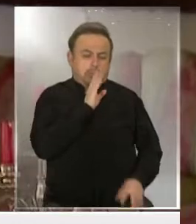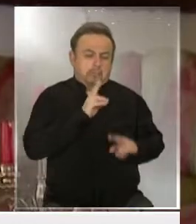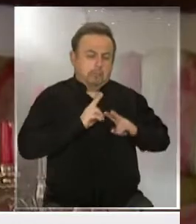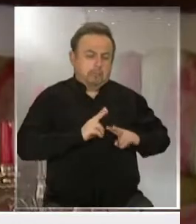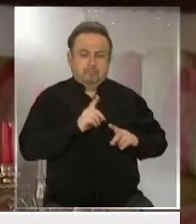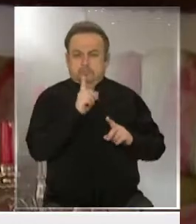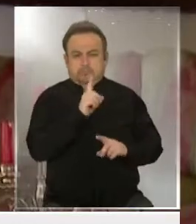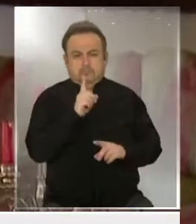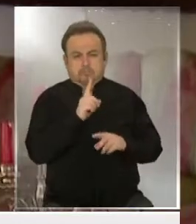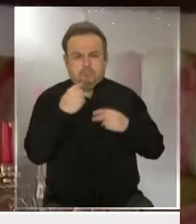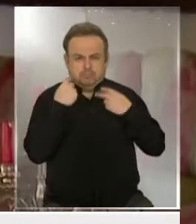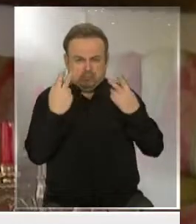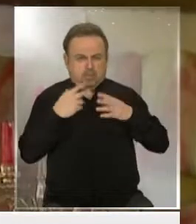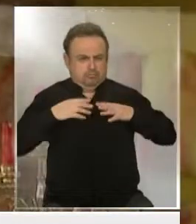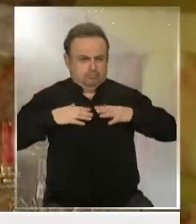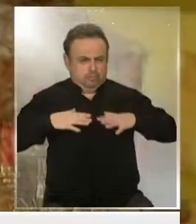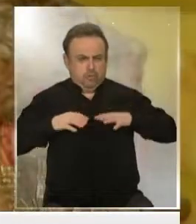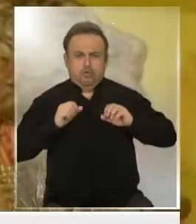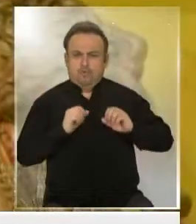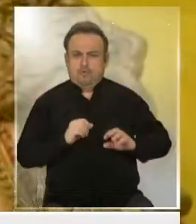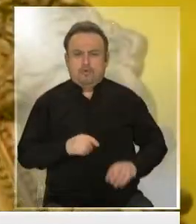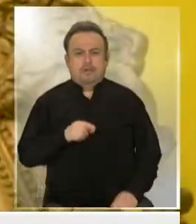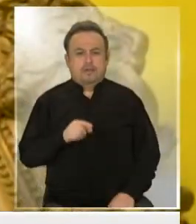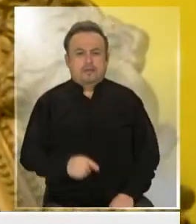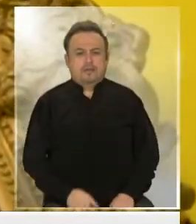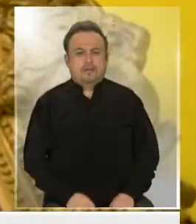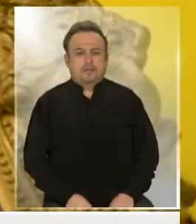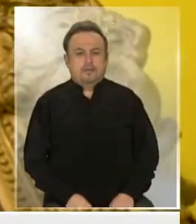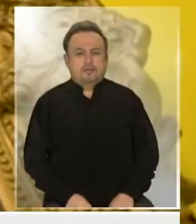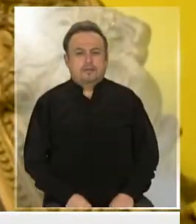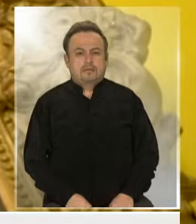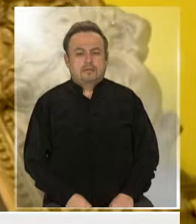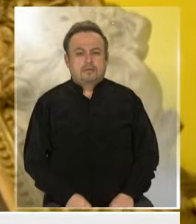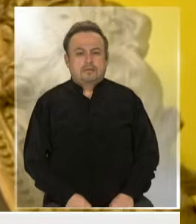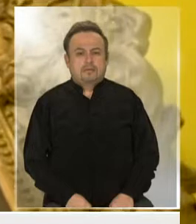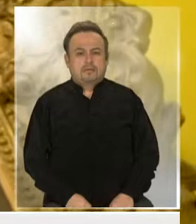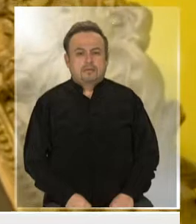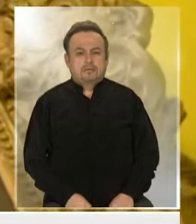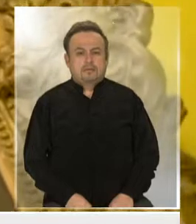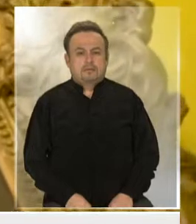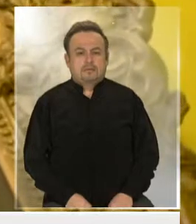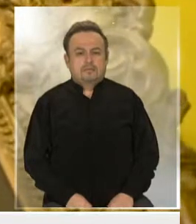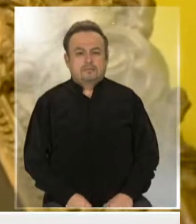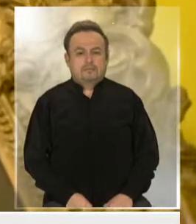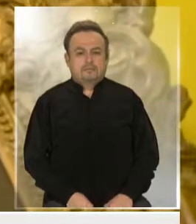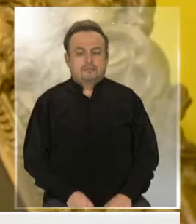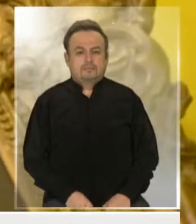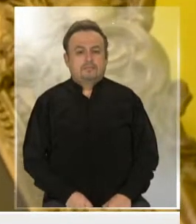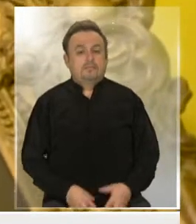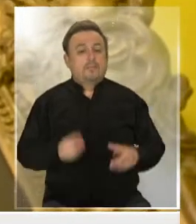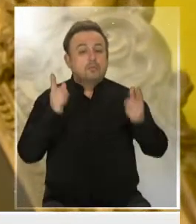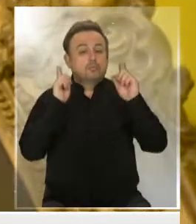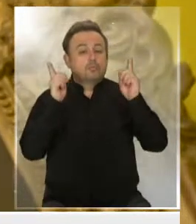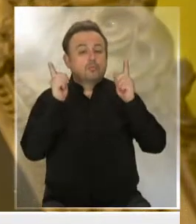pasiva, ella era activa. Porque Javiera tiene los ojos como